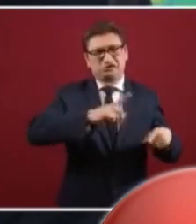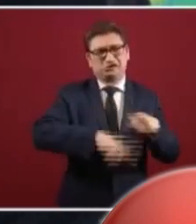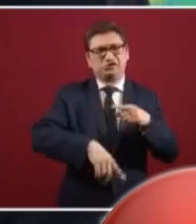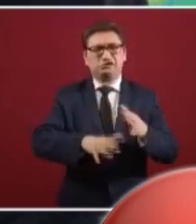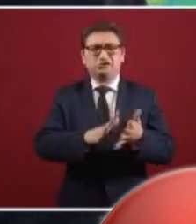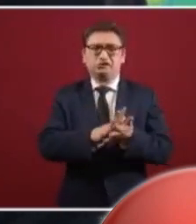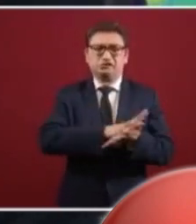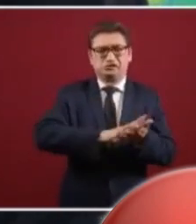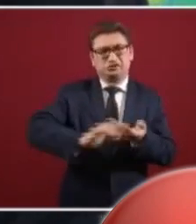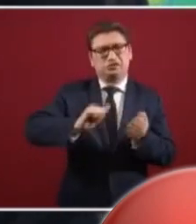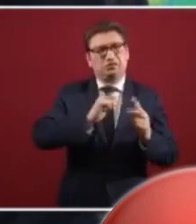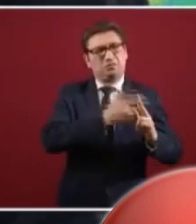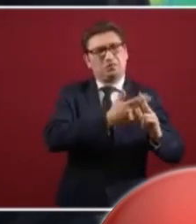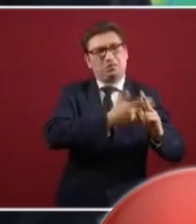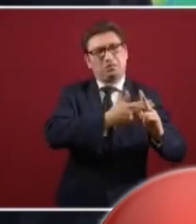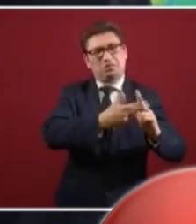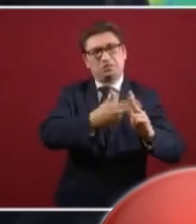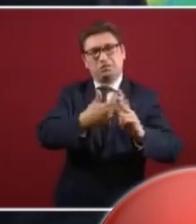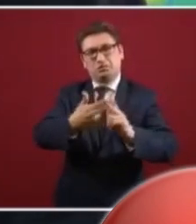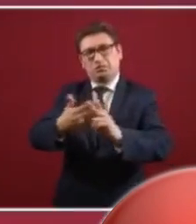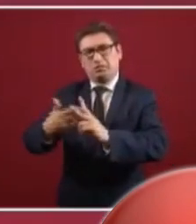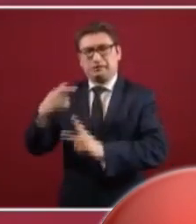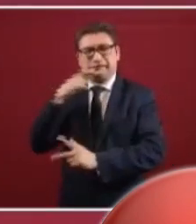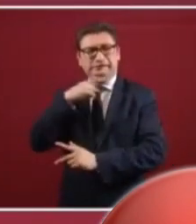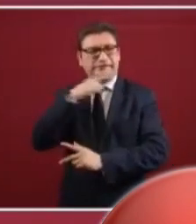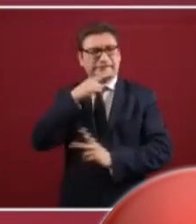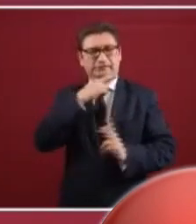exterminio, el mátalos en caliente,